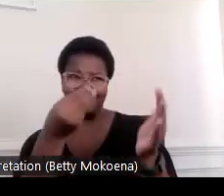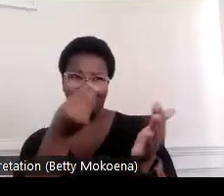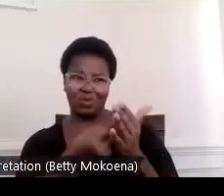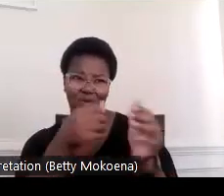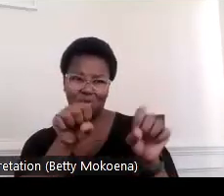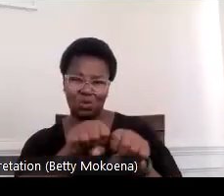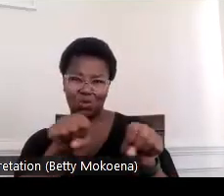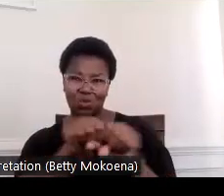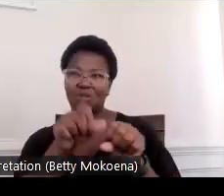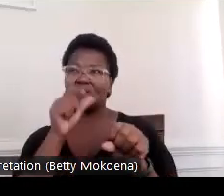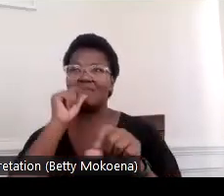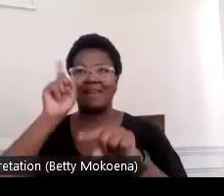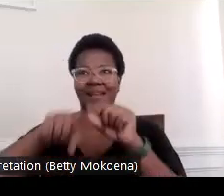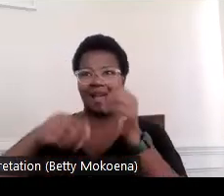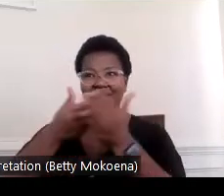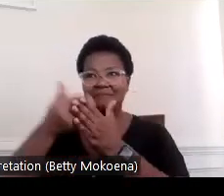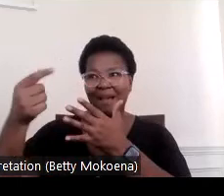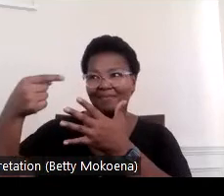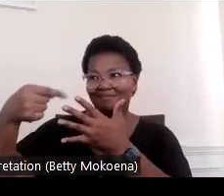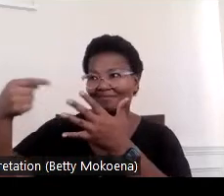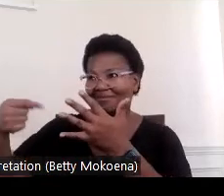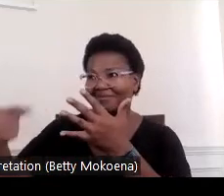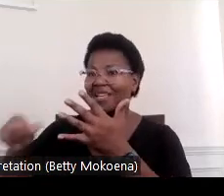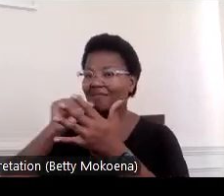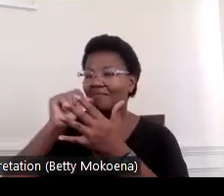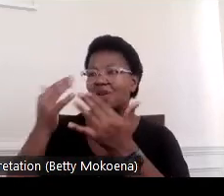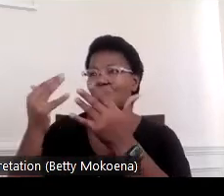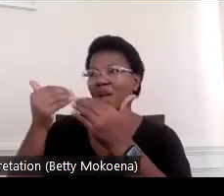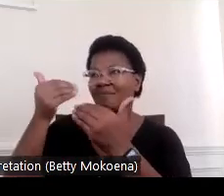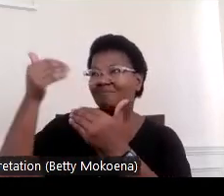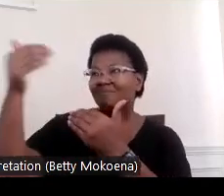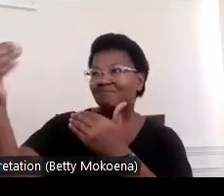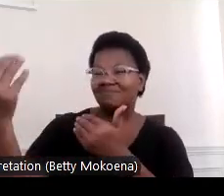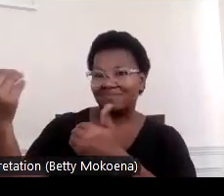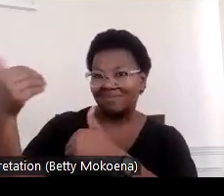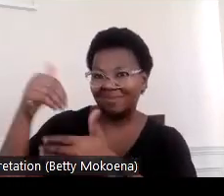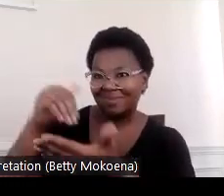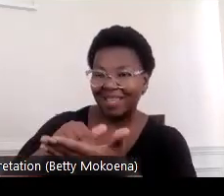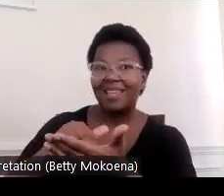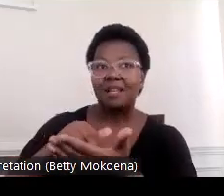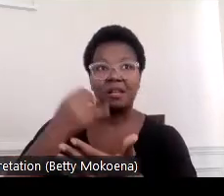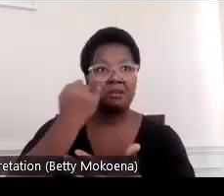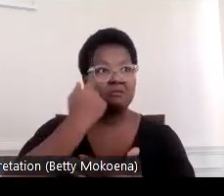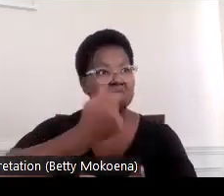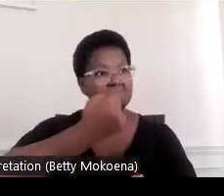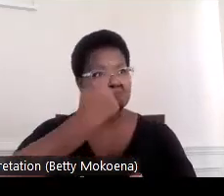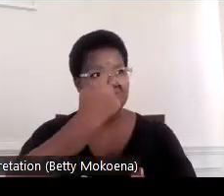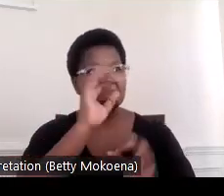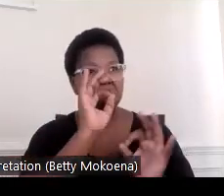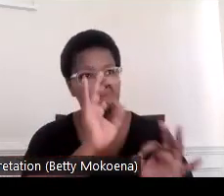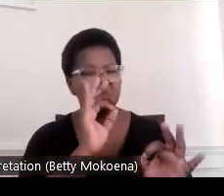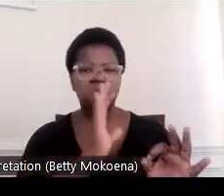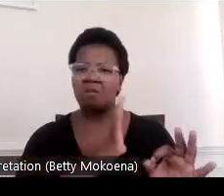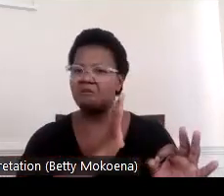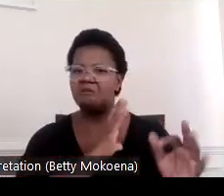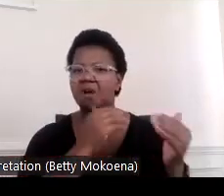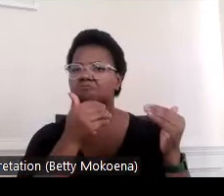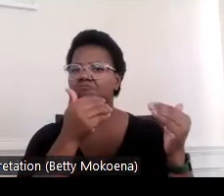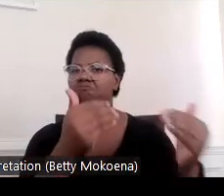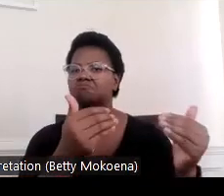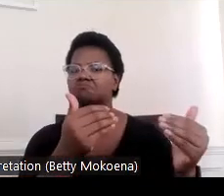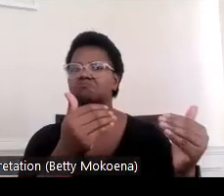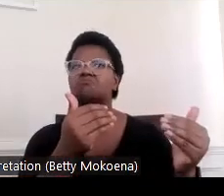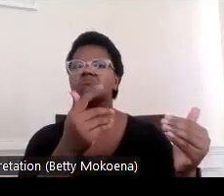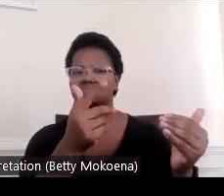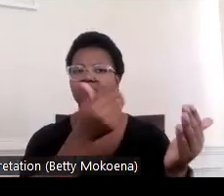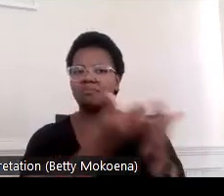zapatos bien bien bonitos bien caros y por eso no vas a poder comprar esto o aquello verdad que esa persona